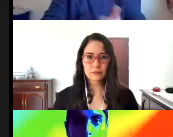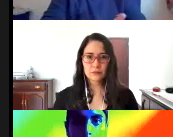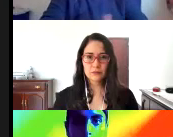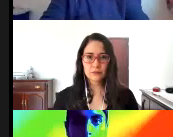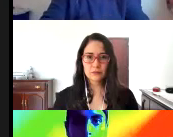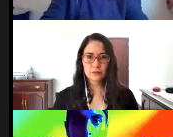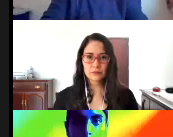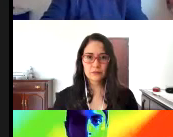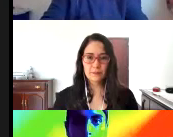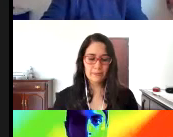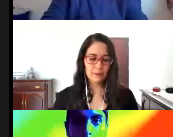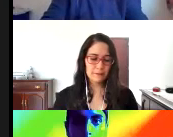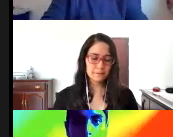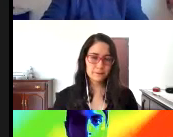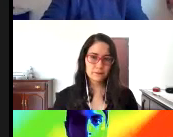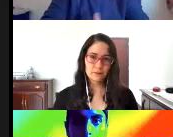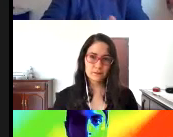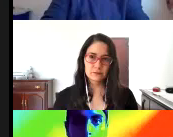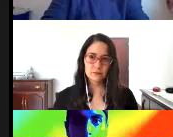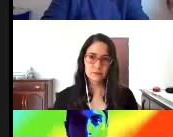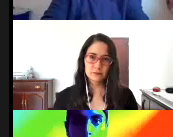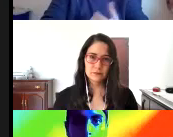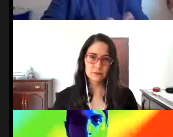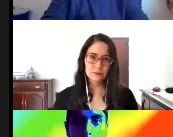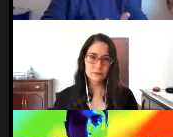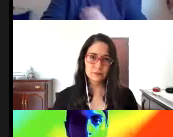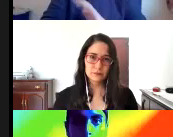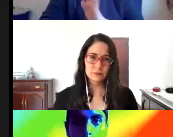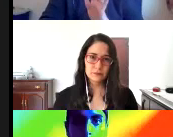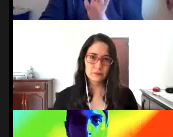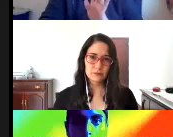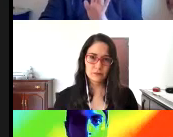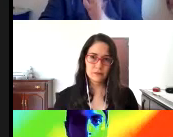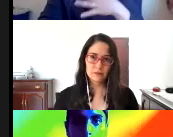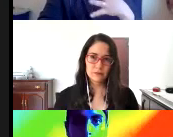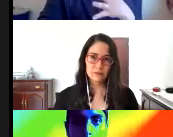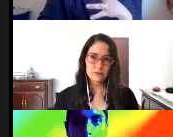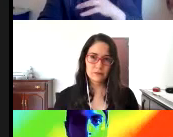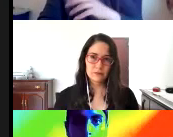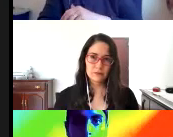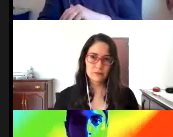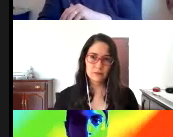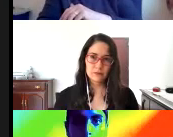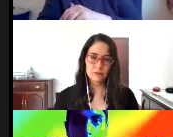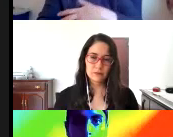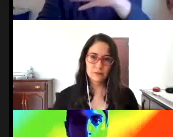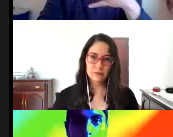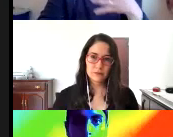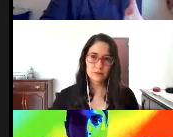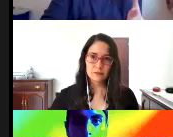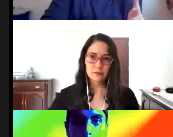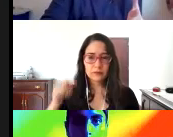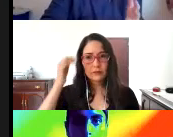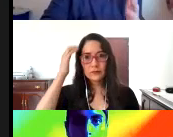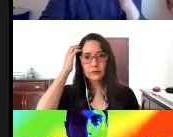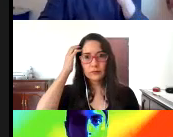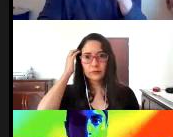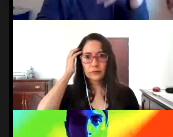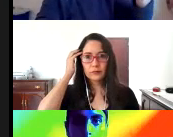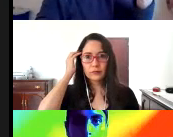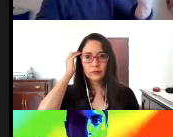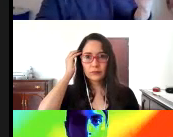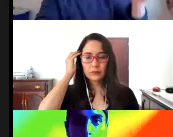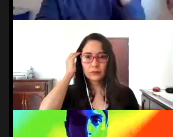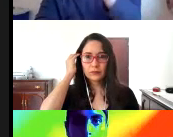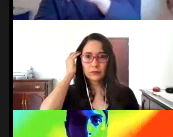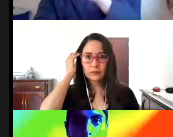Entonces, veamos el agua residual sin tratamiento. Primero, tenemos que saber si hay o no hay alcantarillado, porque depende si hay alcantarillado, si